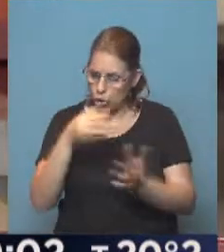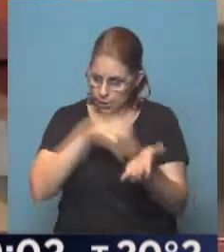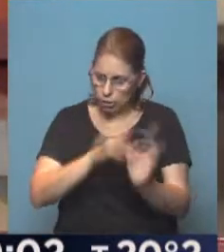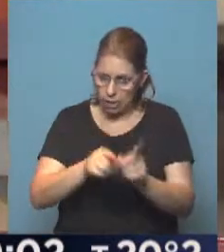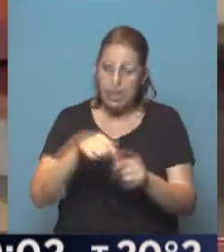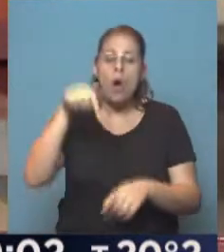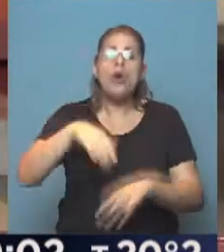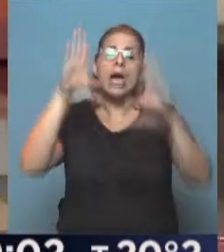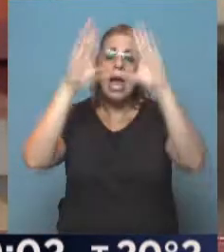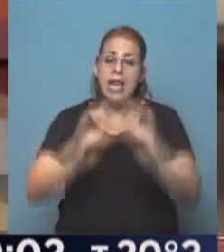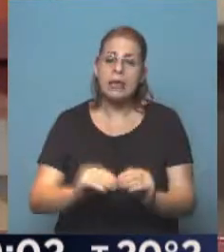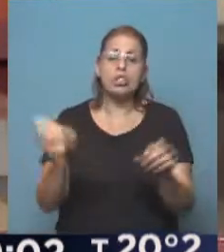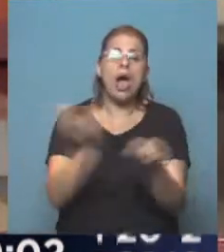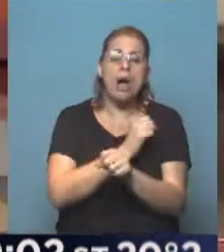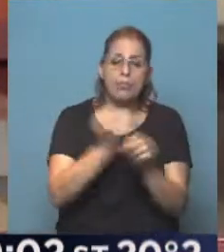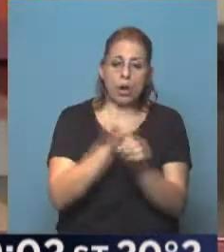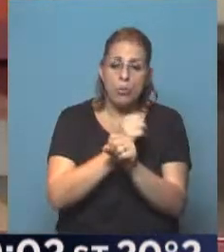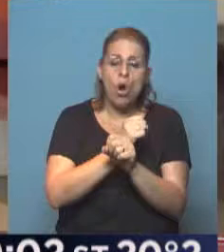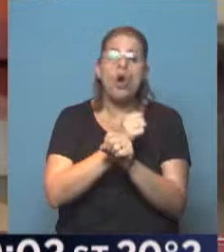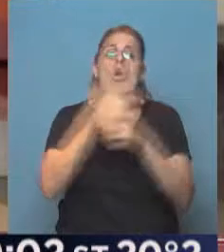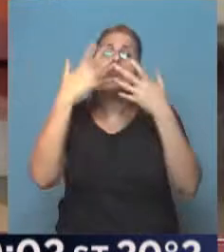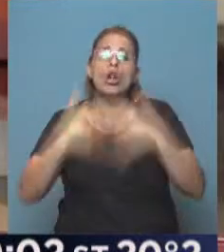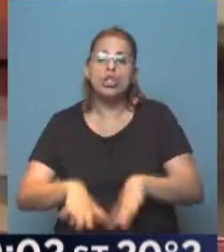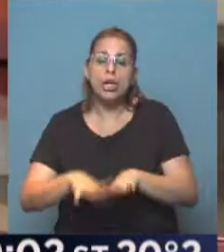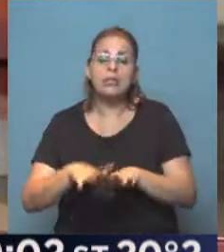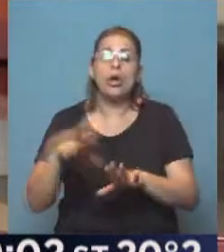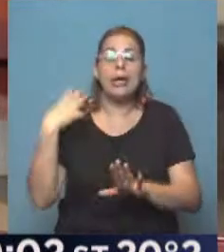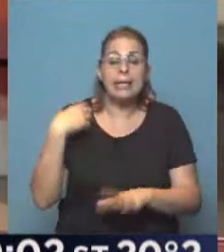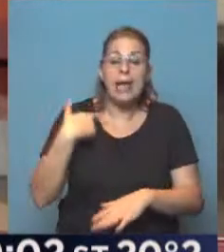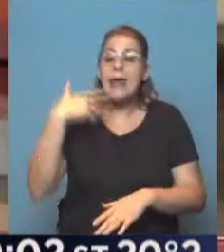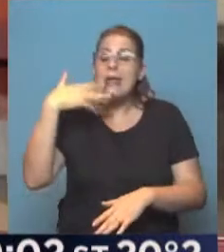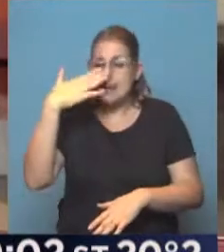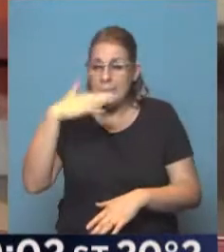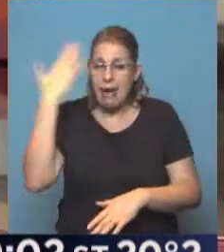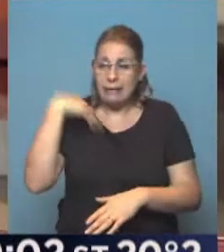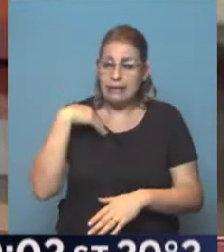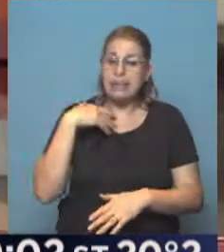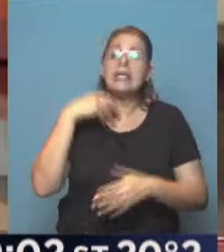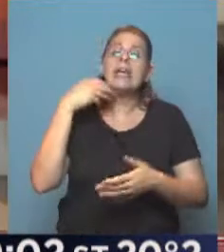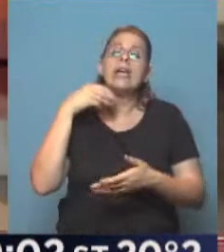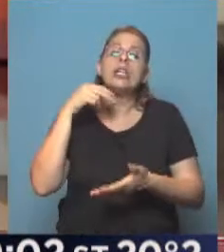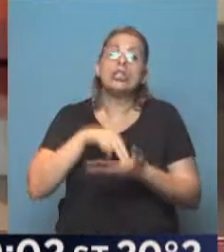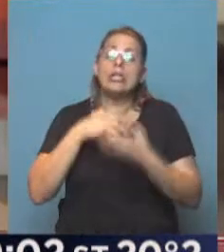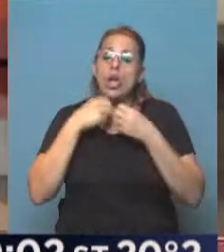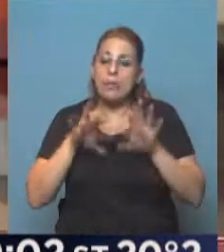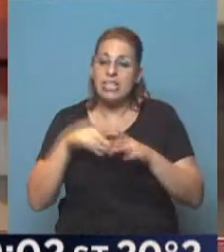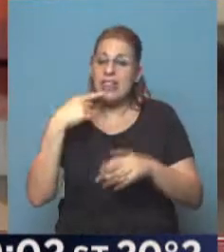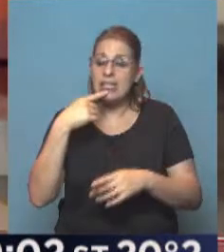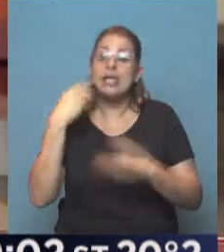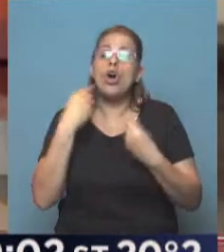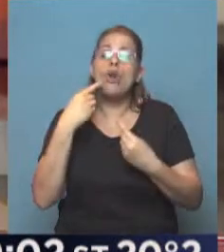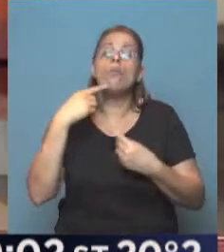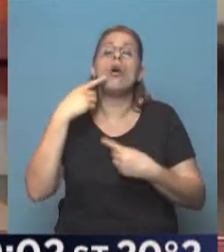fue aprobado en general y tendrá que seguir, como decíamos al comienzo de este noticiero, todo el